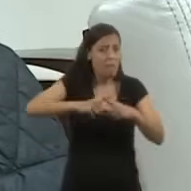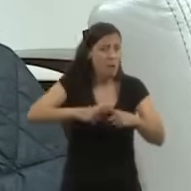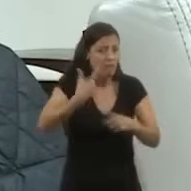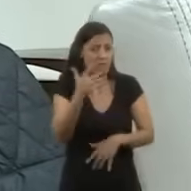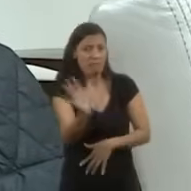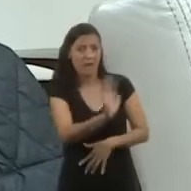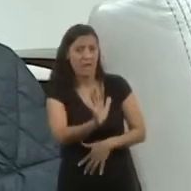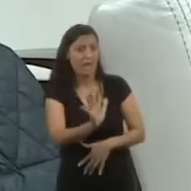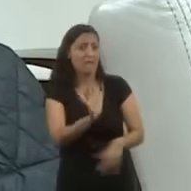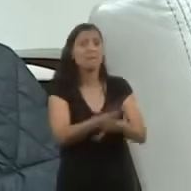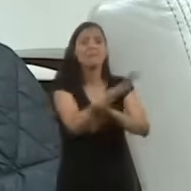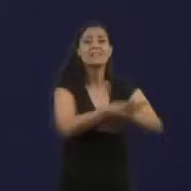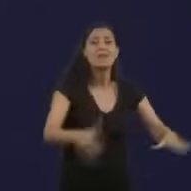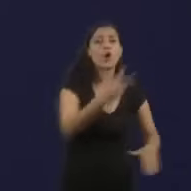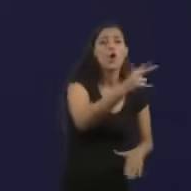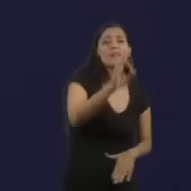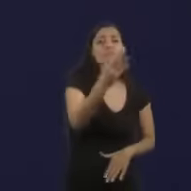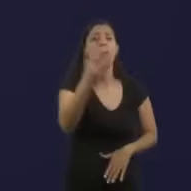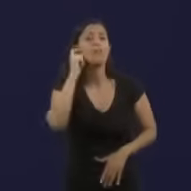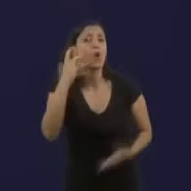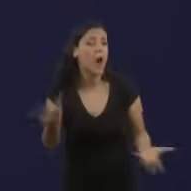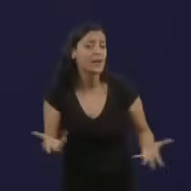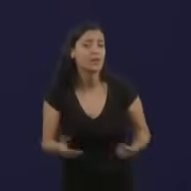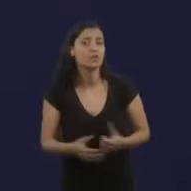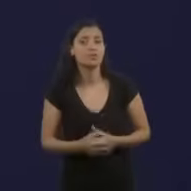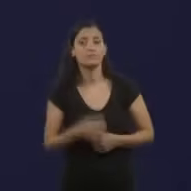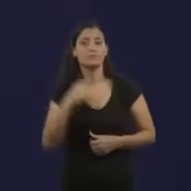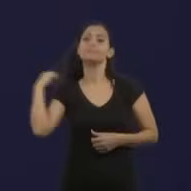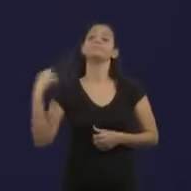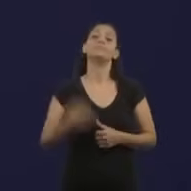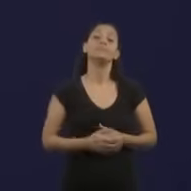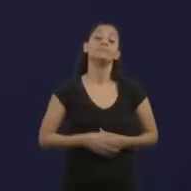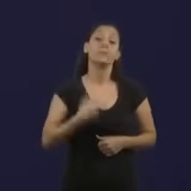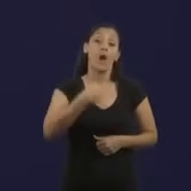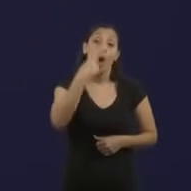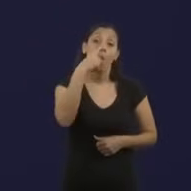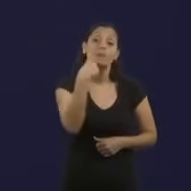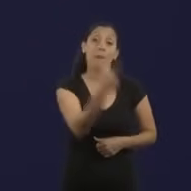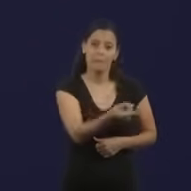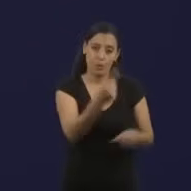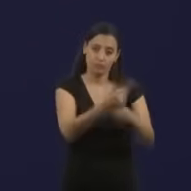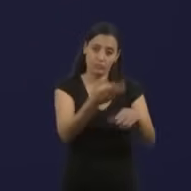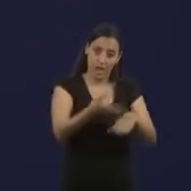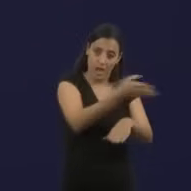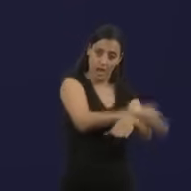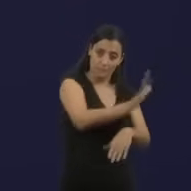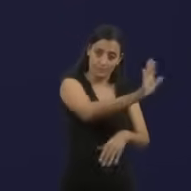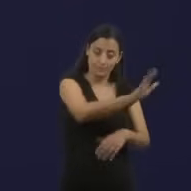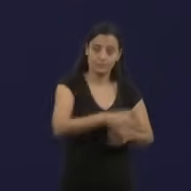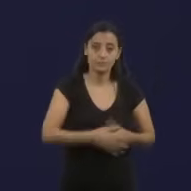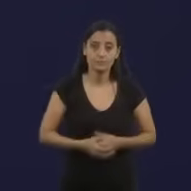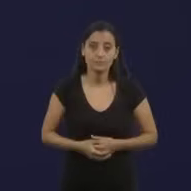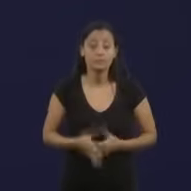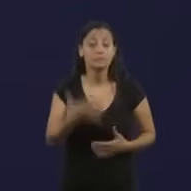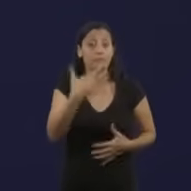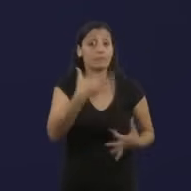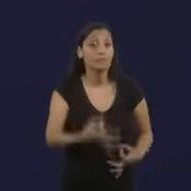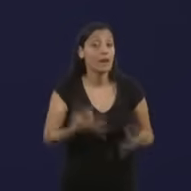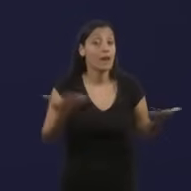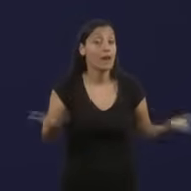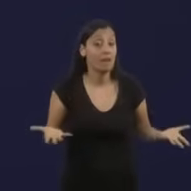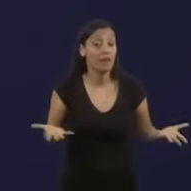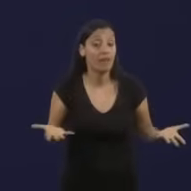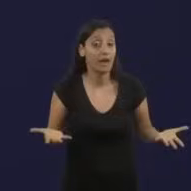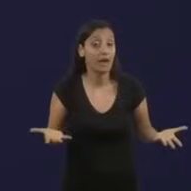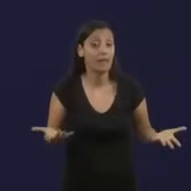cu años no muchas gracias bueno a ver arranco por el final e la verdad es que yo